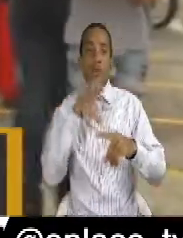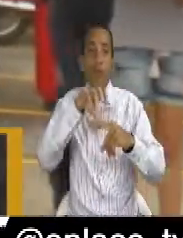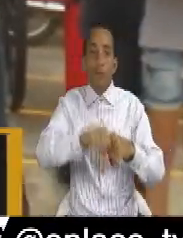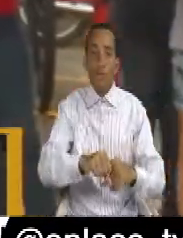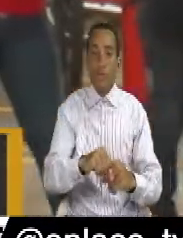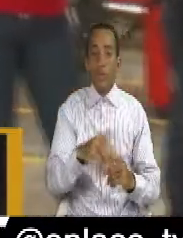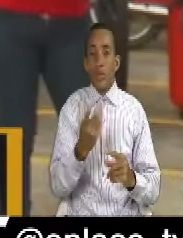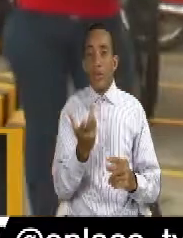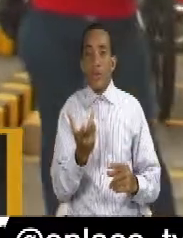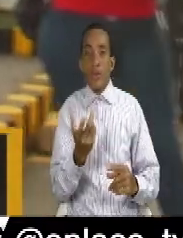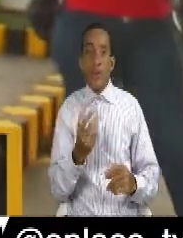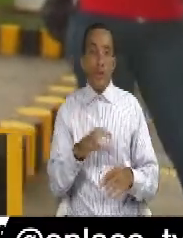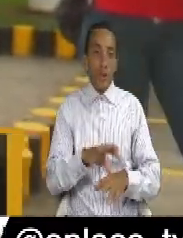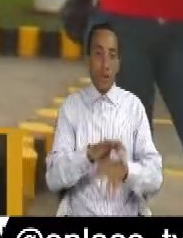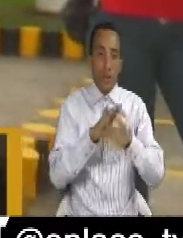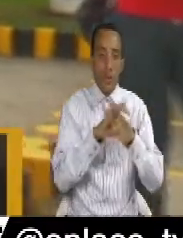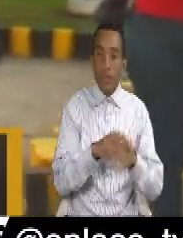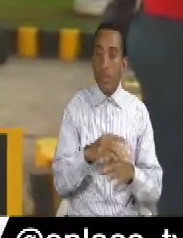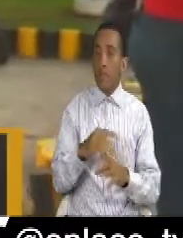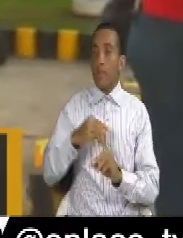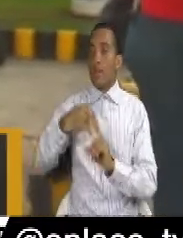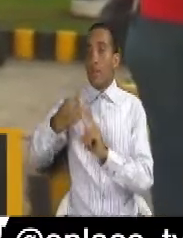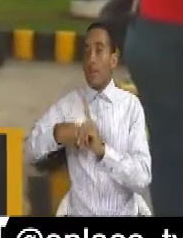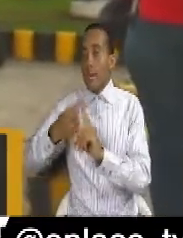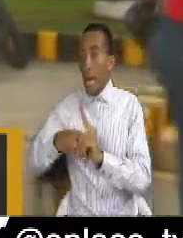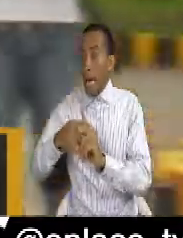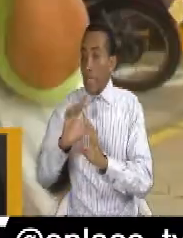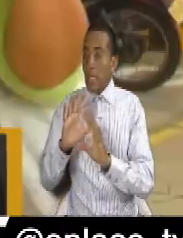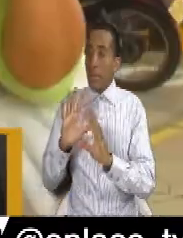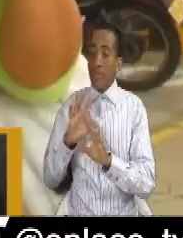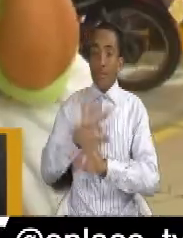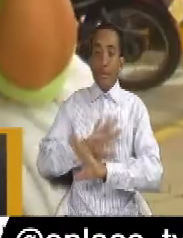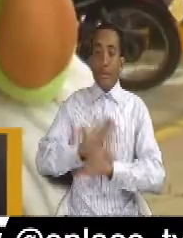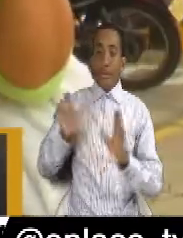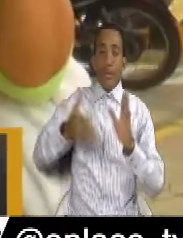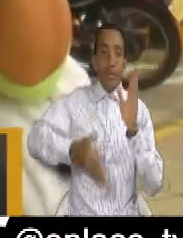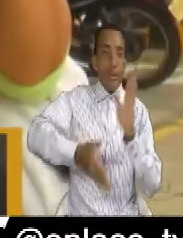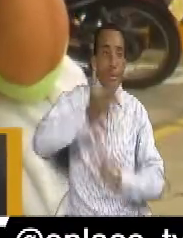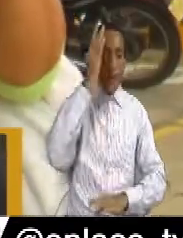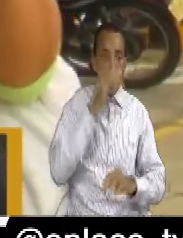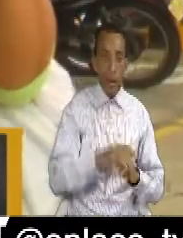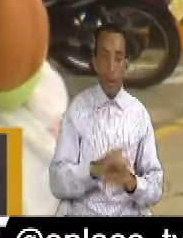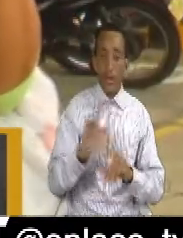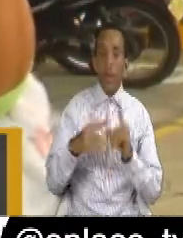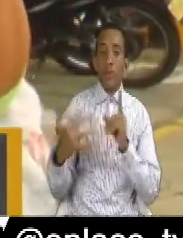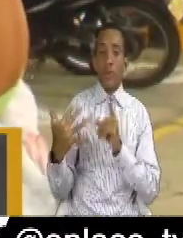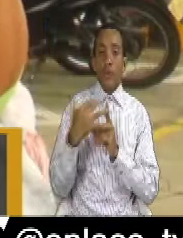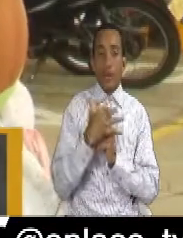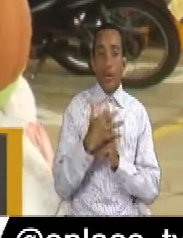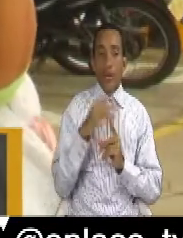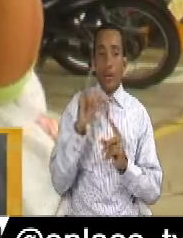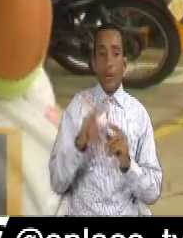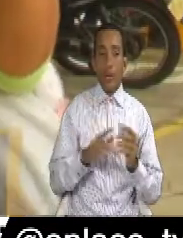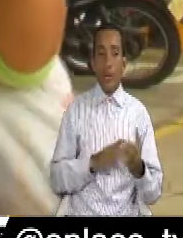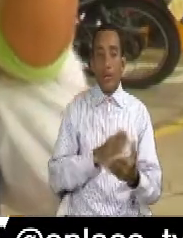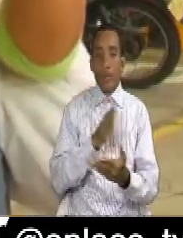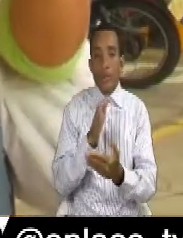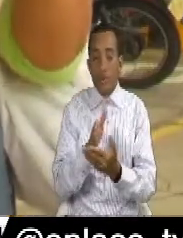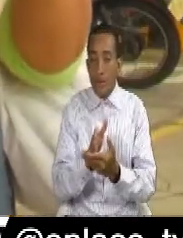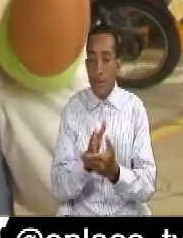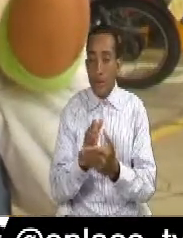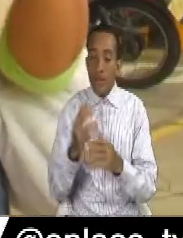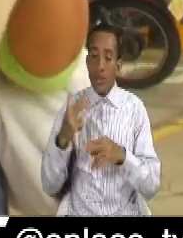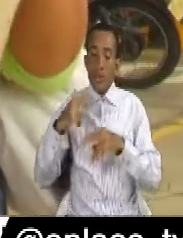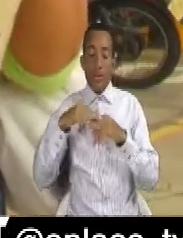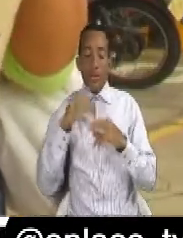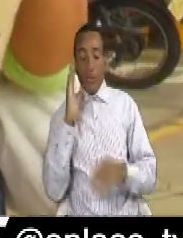de sus casas en arriendo por falta de pagos y en muchas oportunidades aseguran los afectados que han tenido que ir a sus camas sin comer.